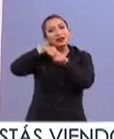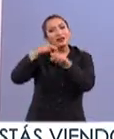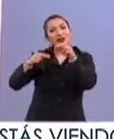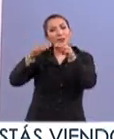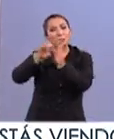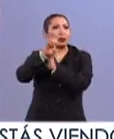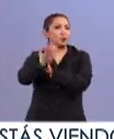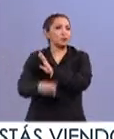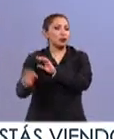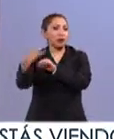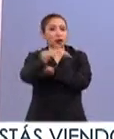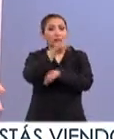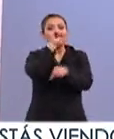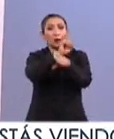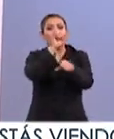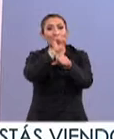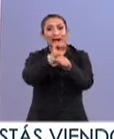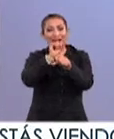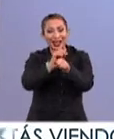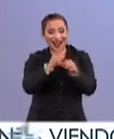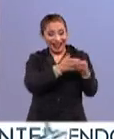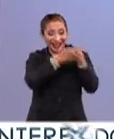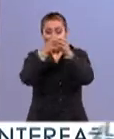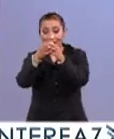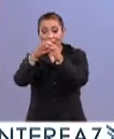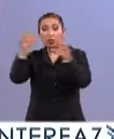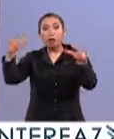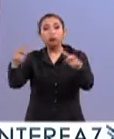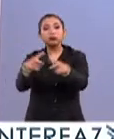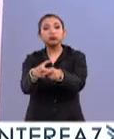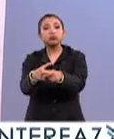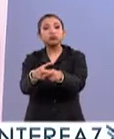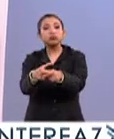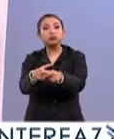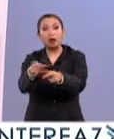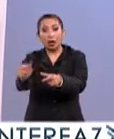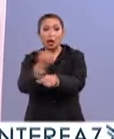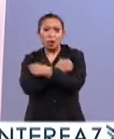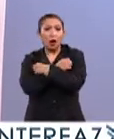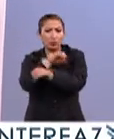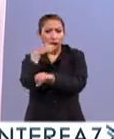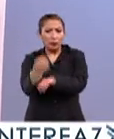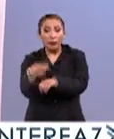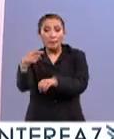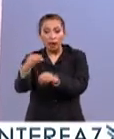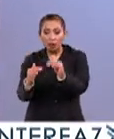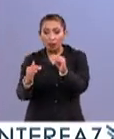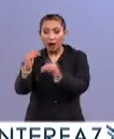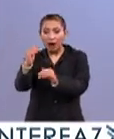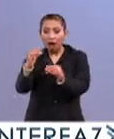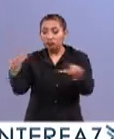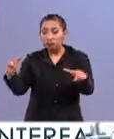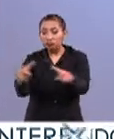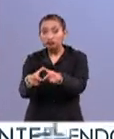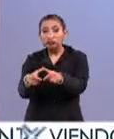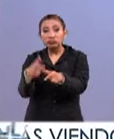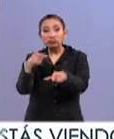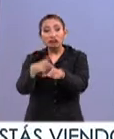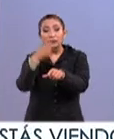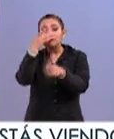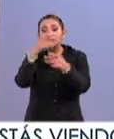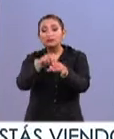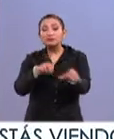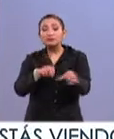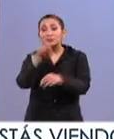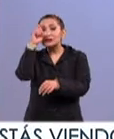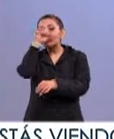pasa, por ejemplo, a la secundaria, que bueno, es parte de la educación obligatoria, pero ya en este nivel la continuidad es